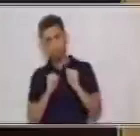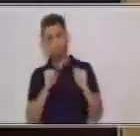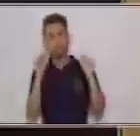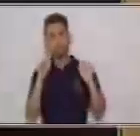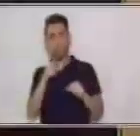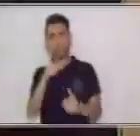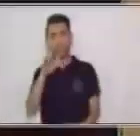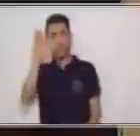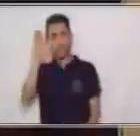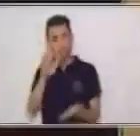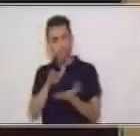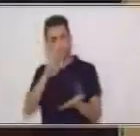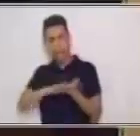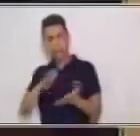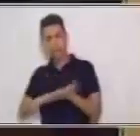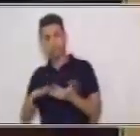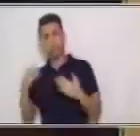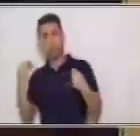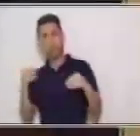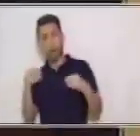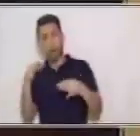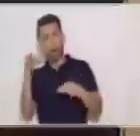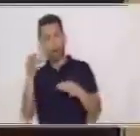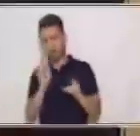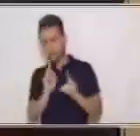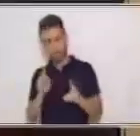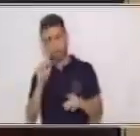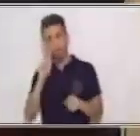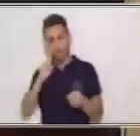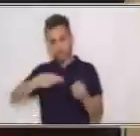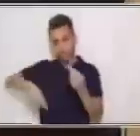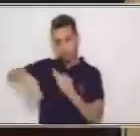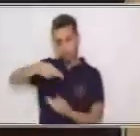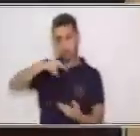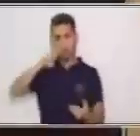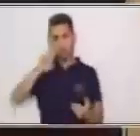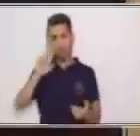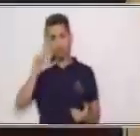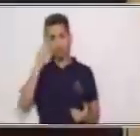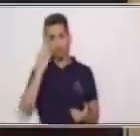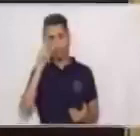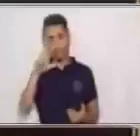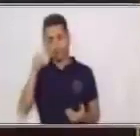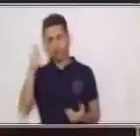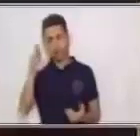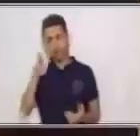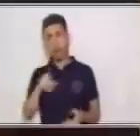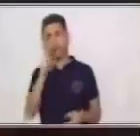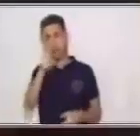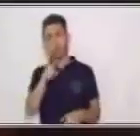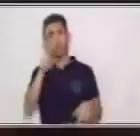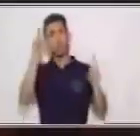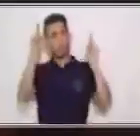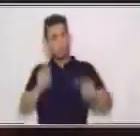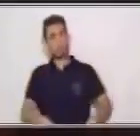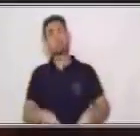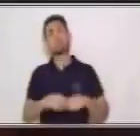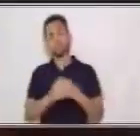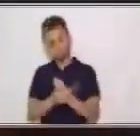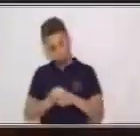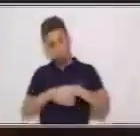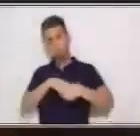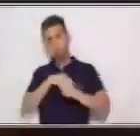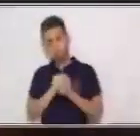reducir, reutilizar y reciclar. Por favor, te recordamos siempre que hagas